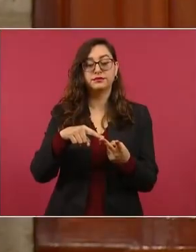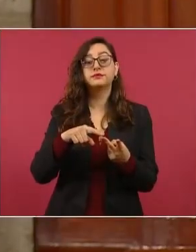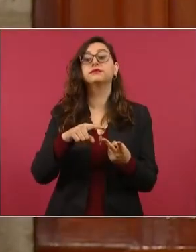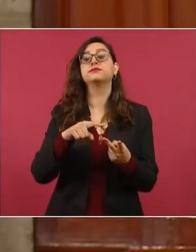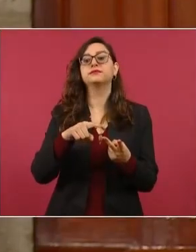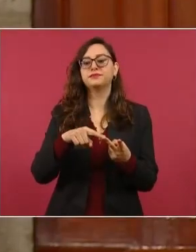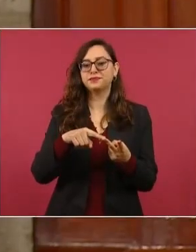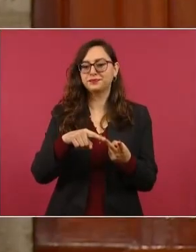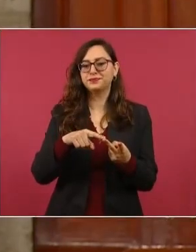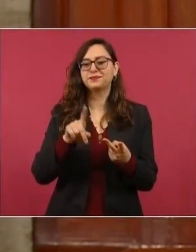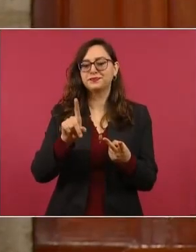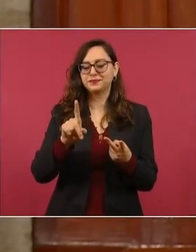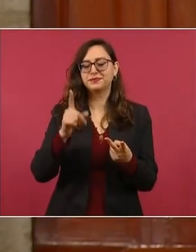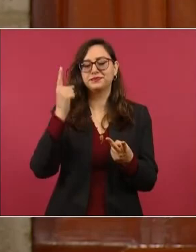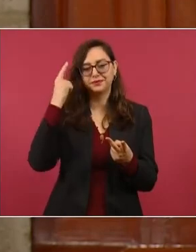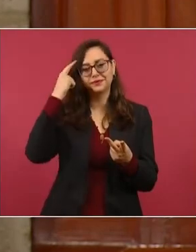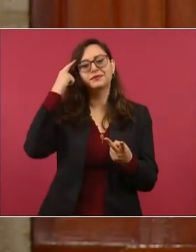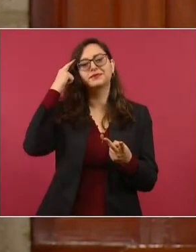ya sé.